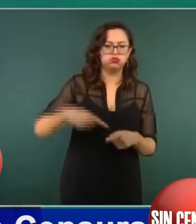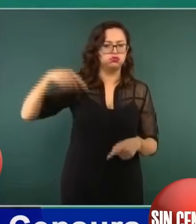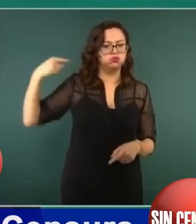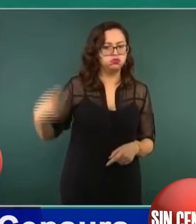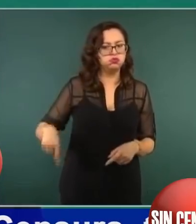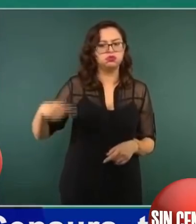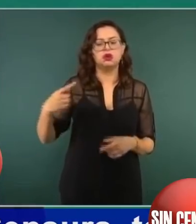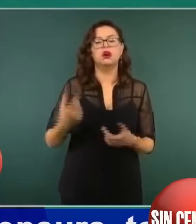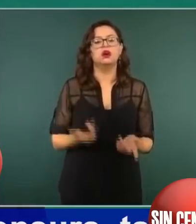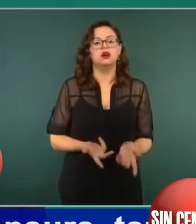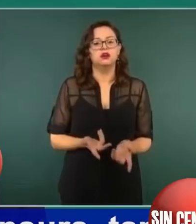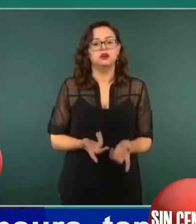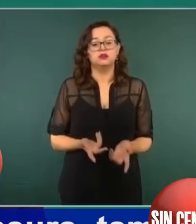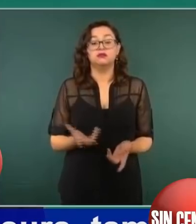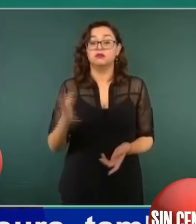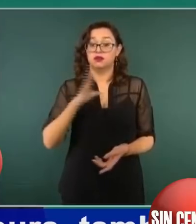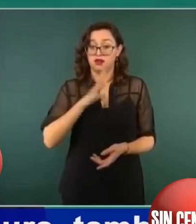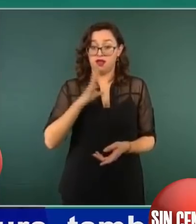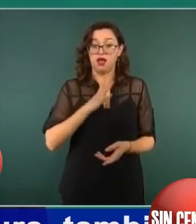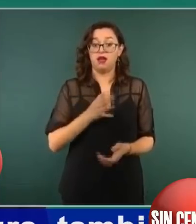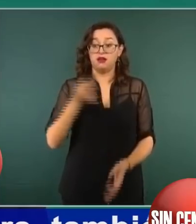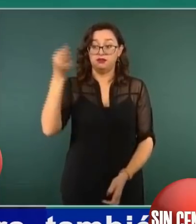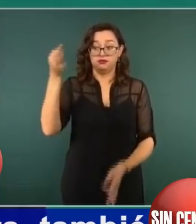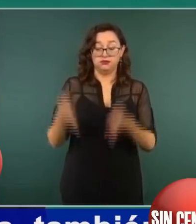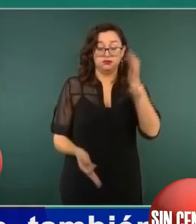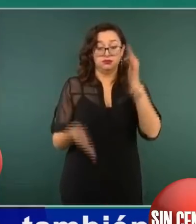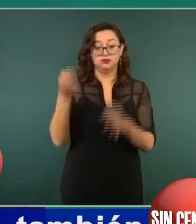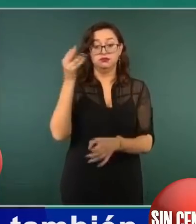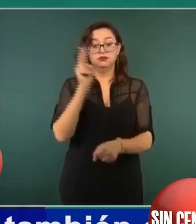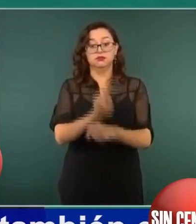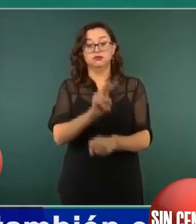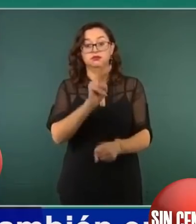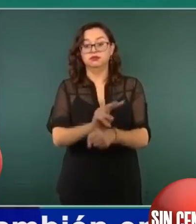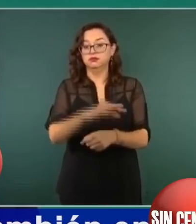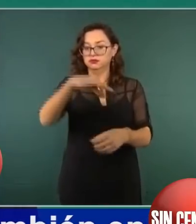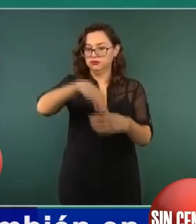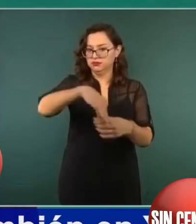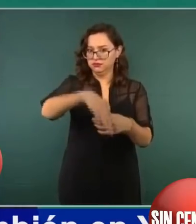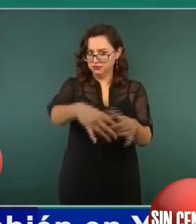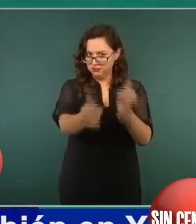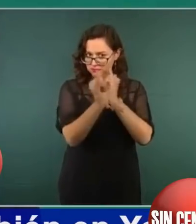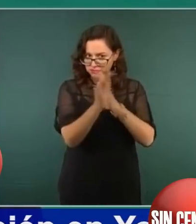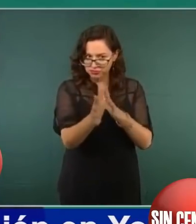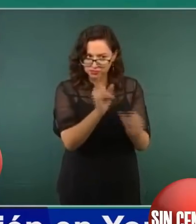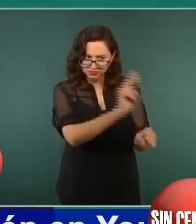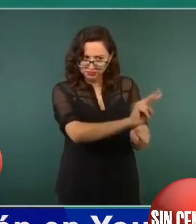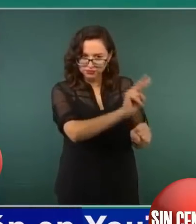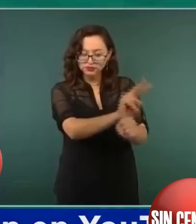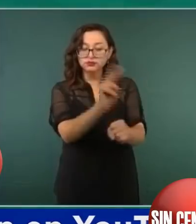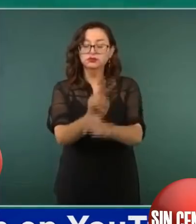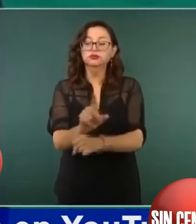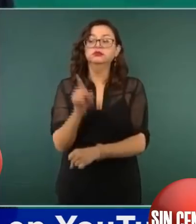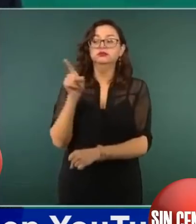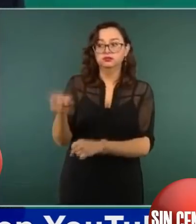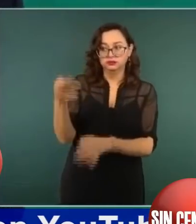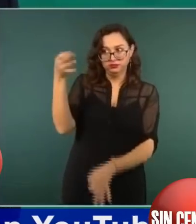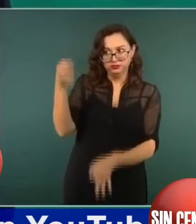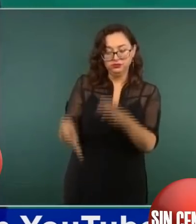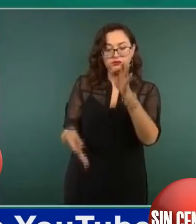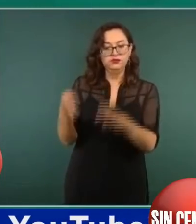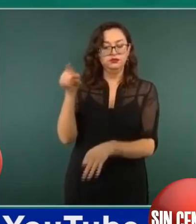Existe una fiscalía de delitos electorales que también debe de